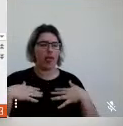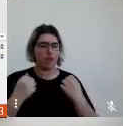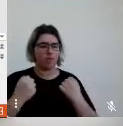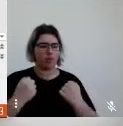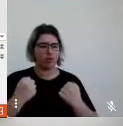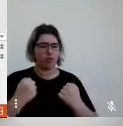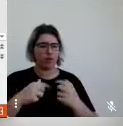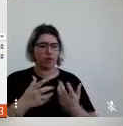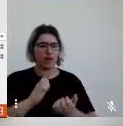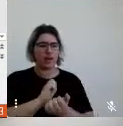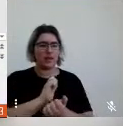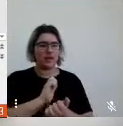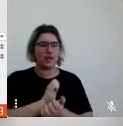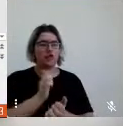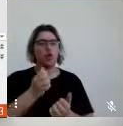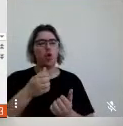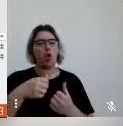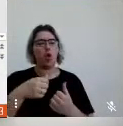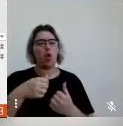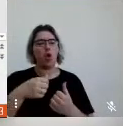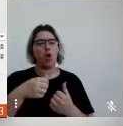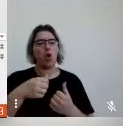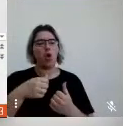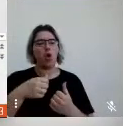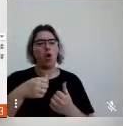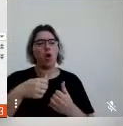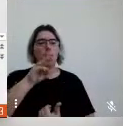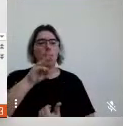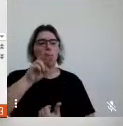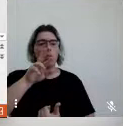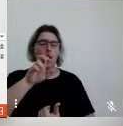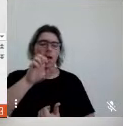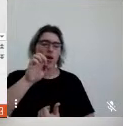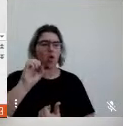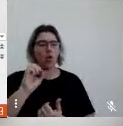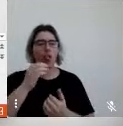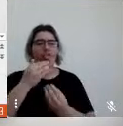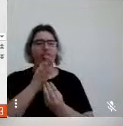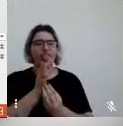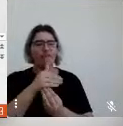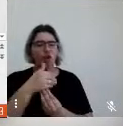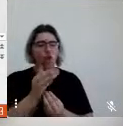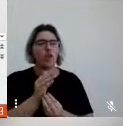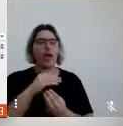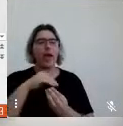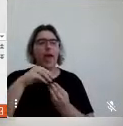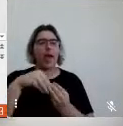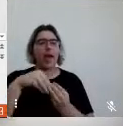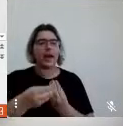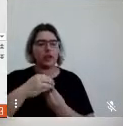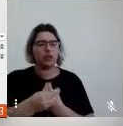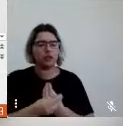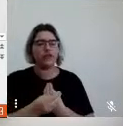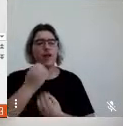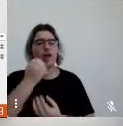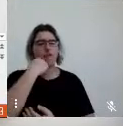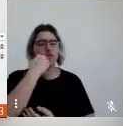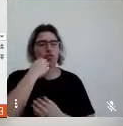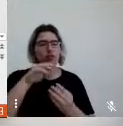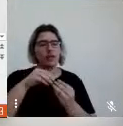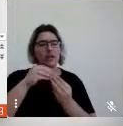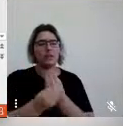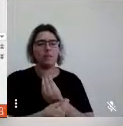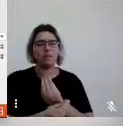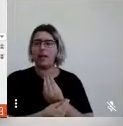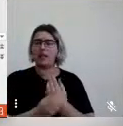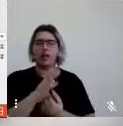el ajo, el puerro, la cebolla, la alcachofa, frutas como el plátano, el centeno y las legumbres.